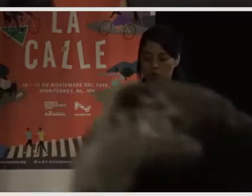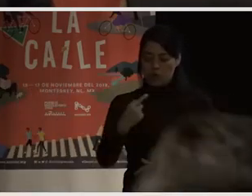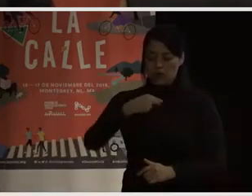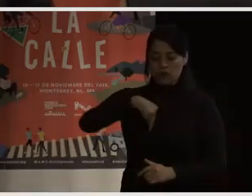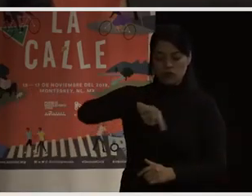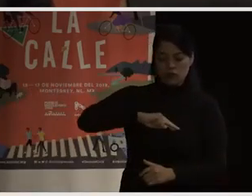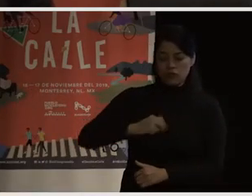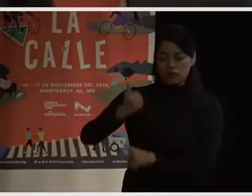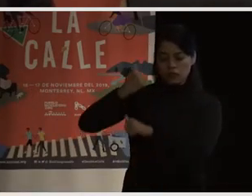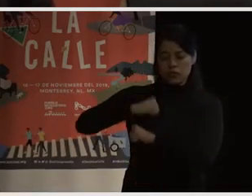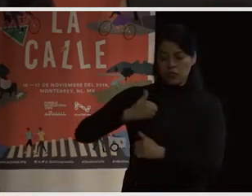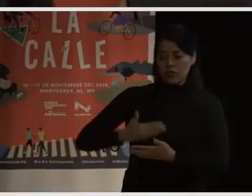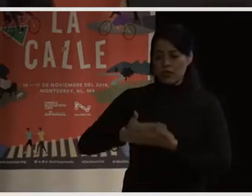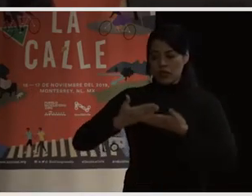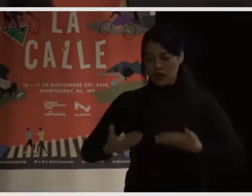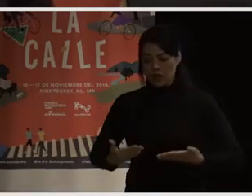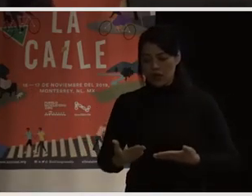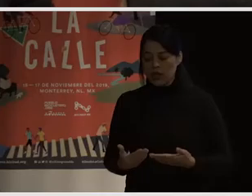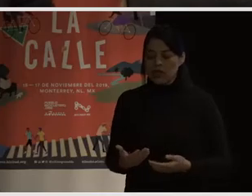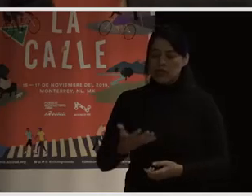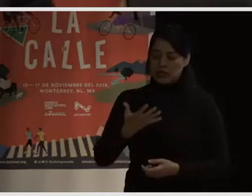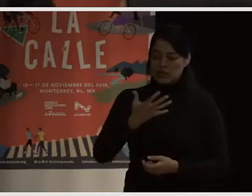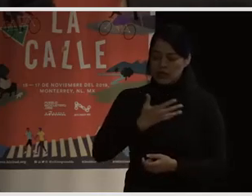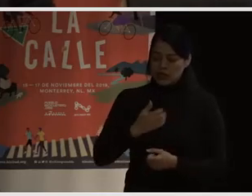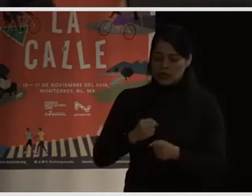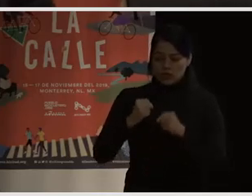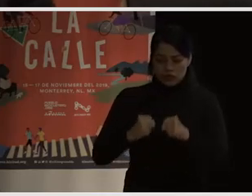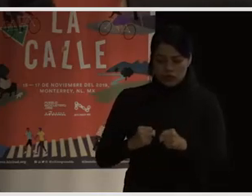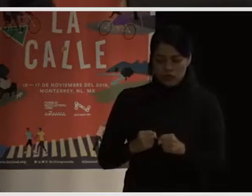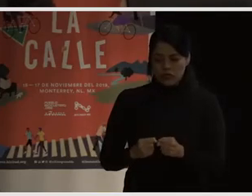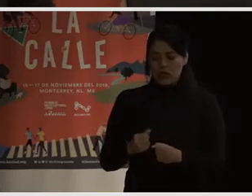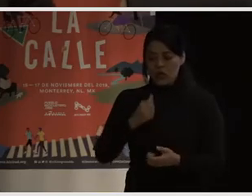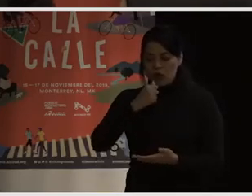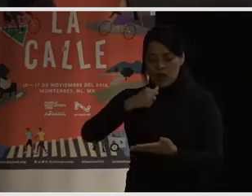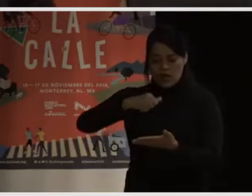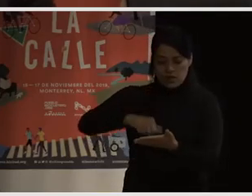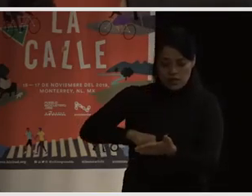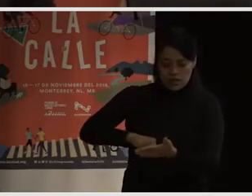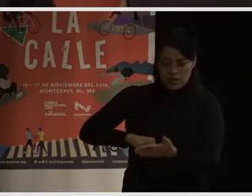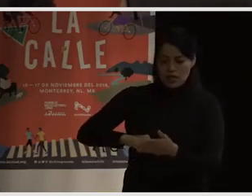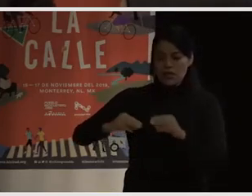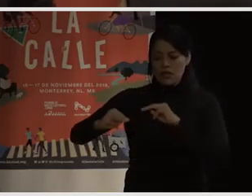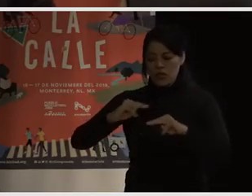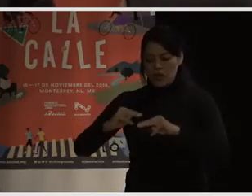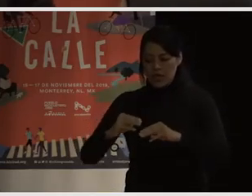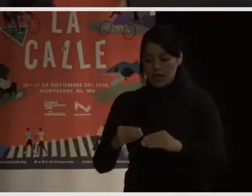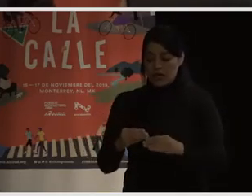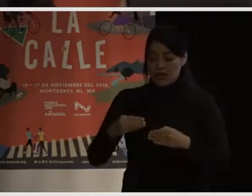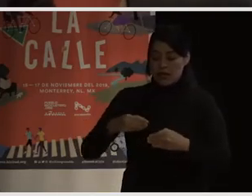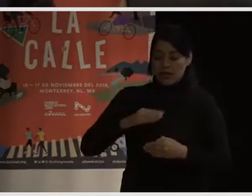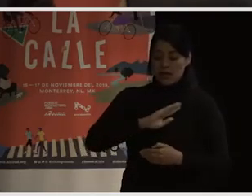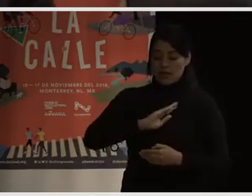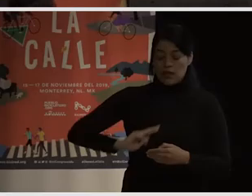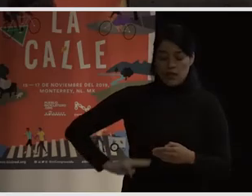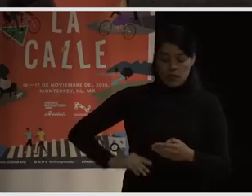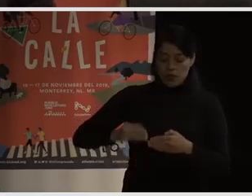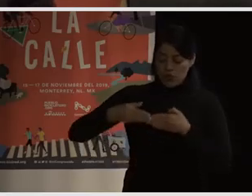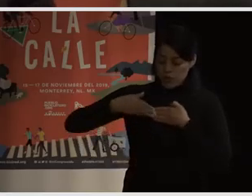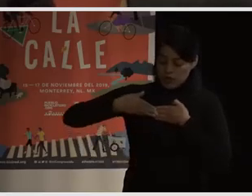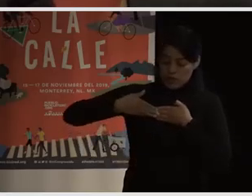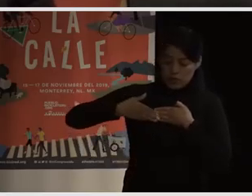lo que lo que es establecer y armar una secretaria de movilidad desde el municipio sin interlocutores